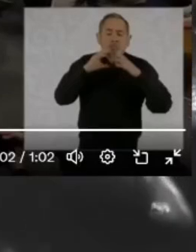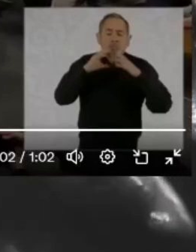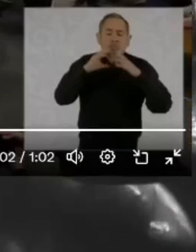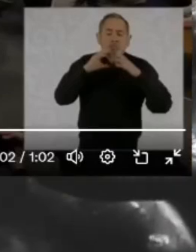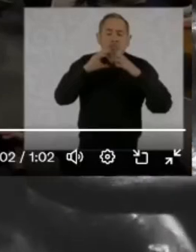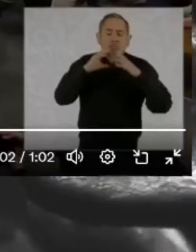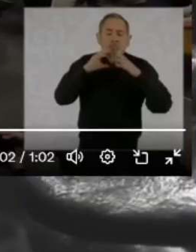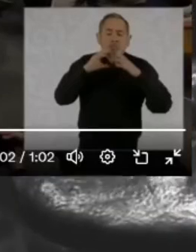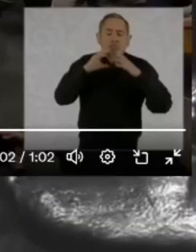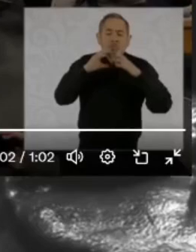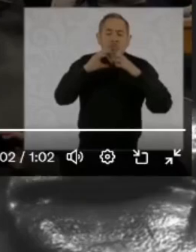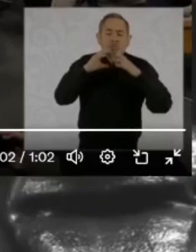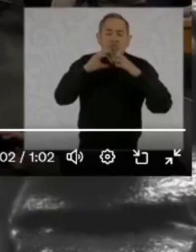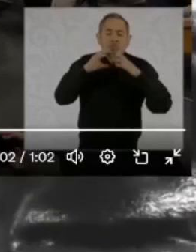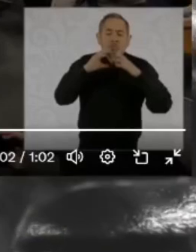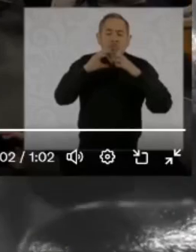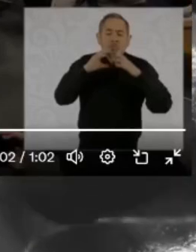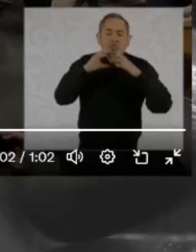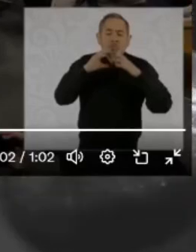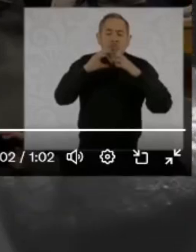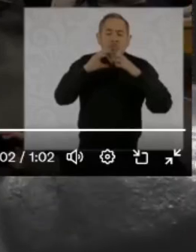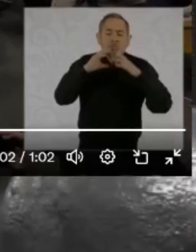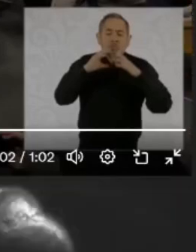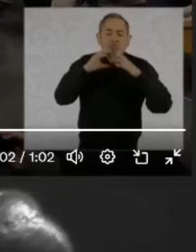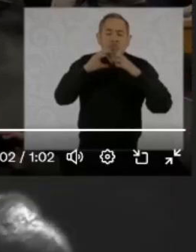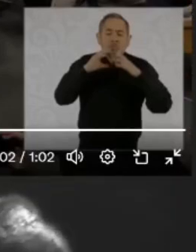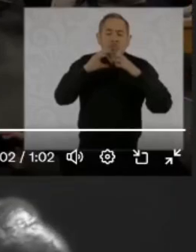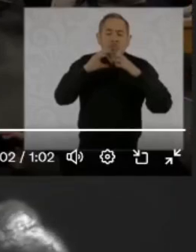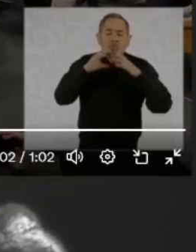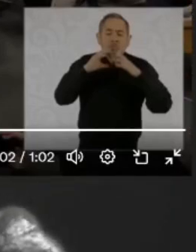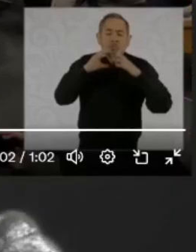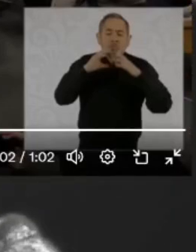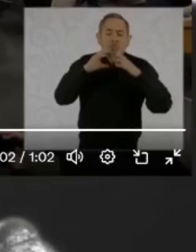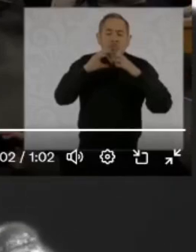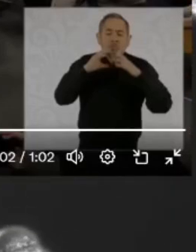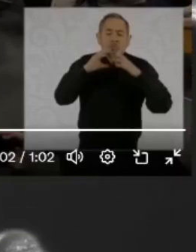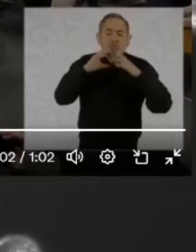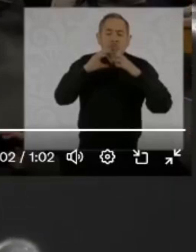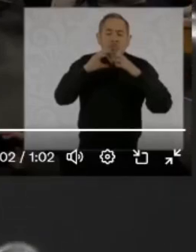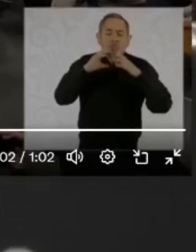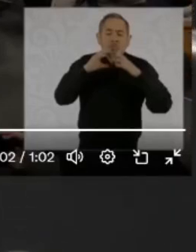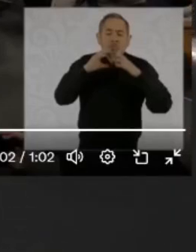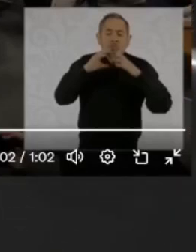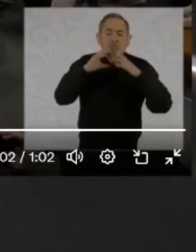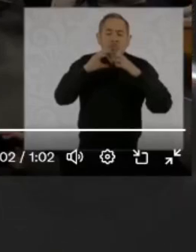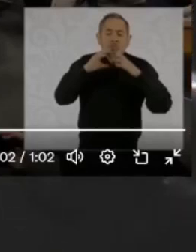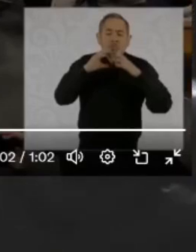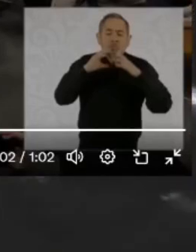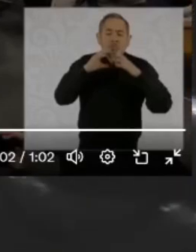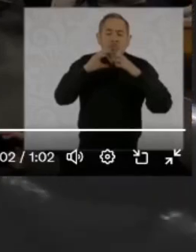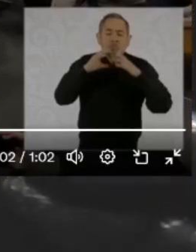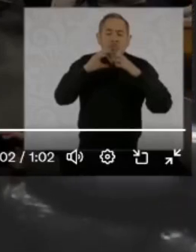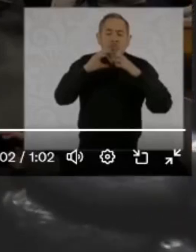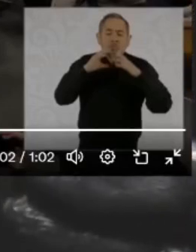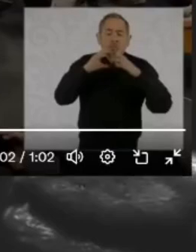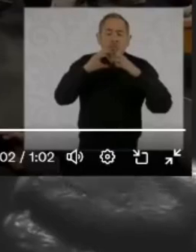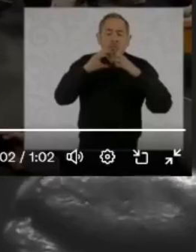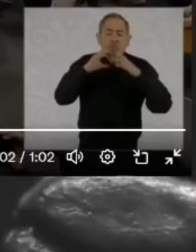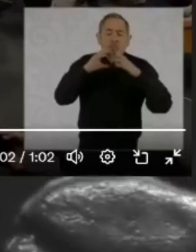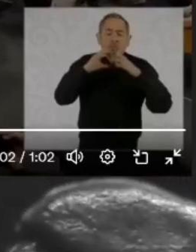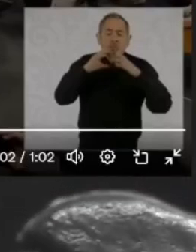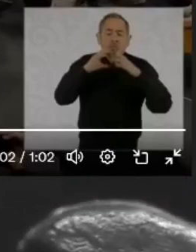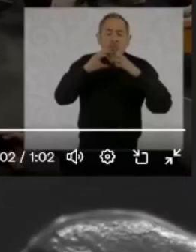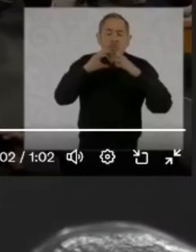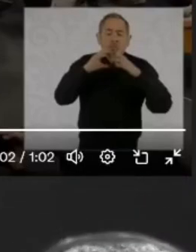bien económicamente, ellos siguieron apoyando a la señora con su salario hasta que la señora falleció, y fueron como más de